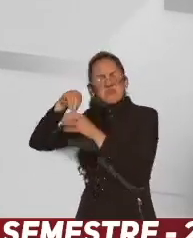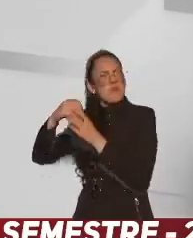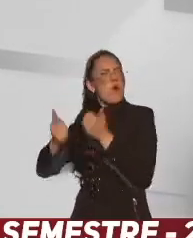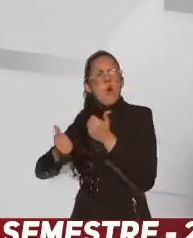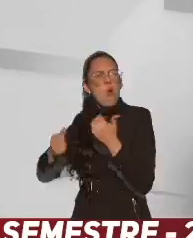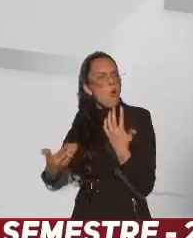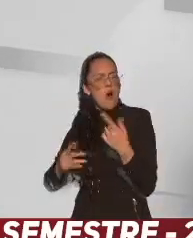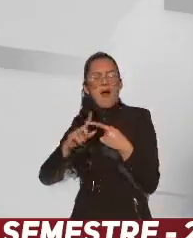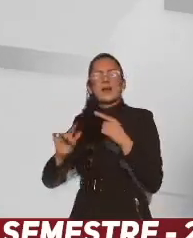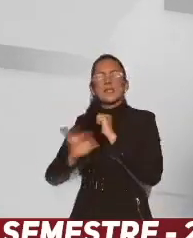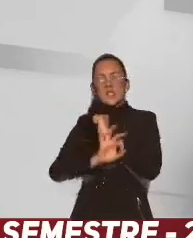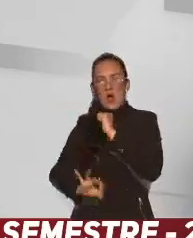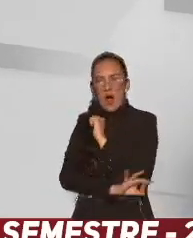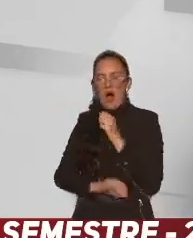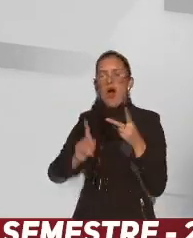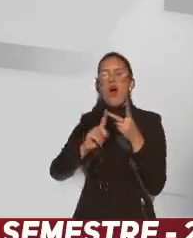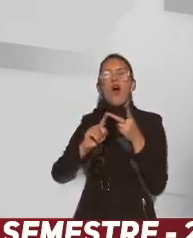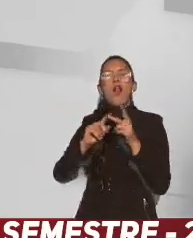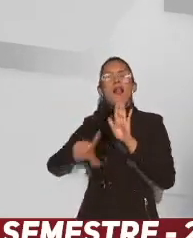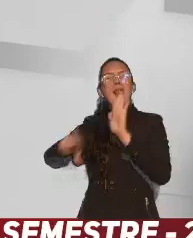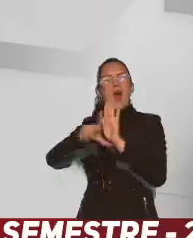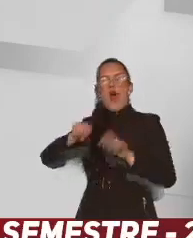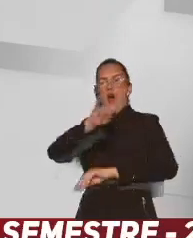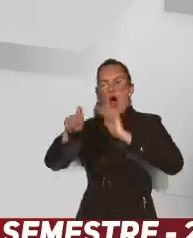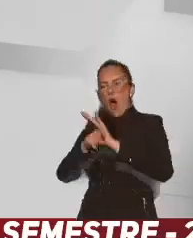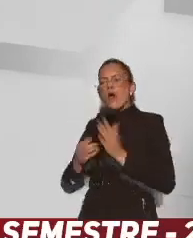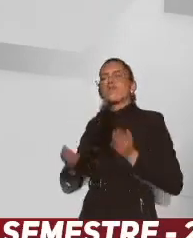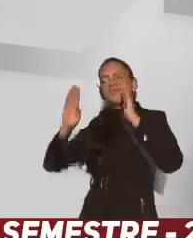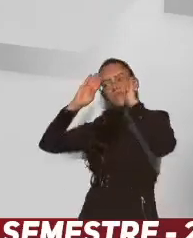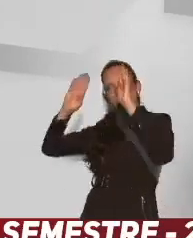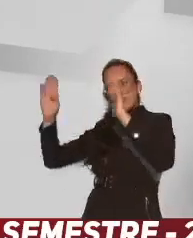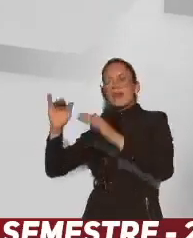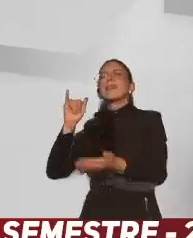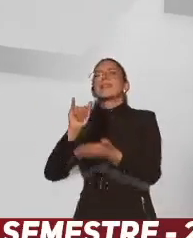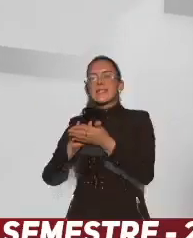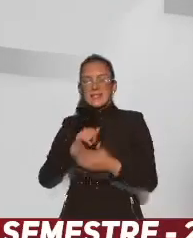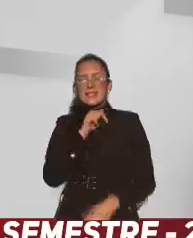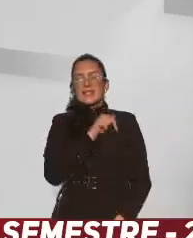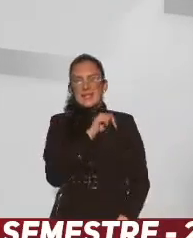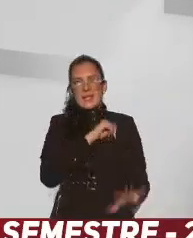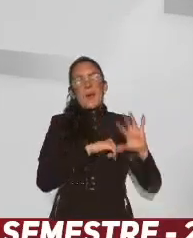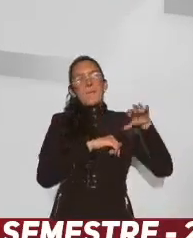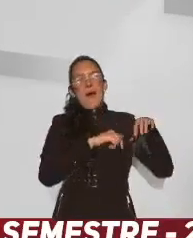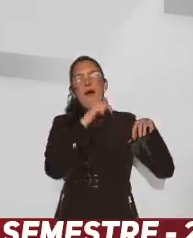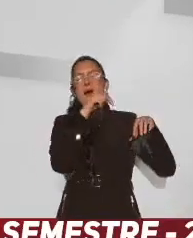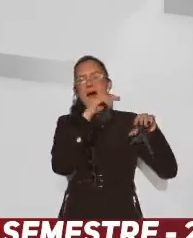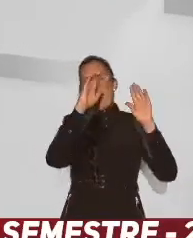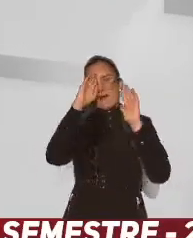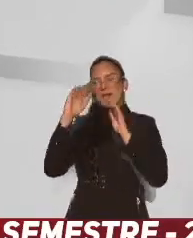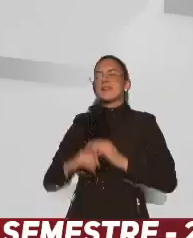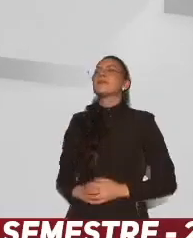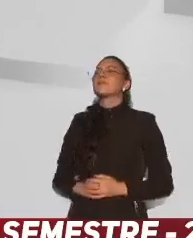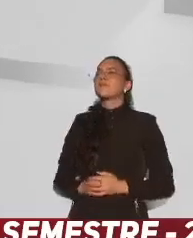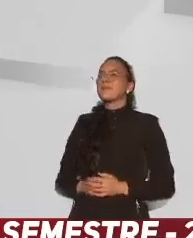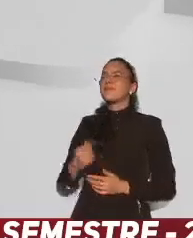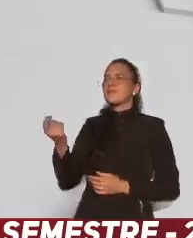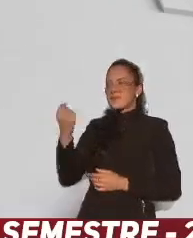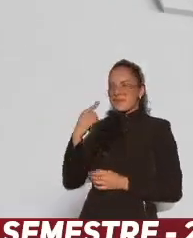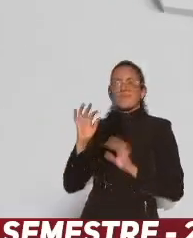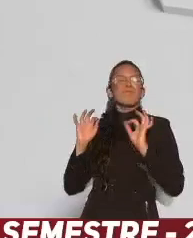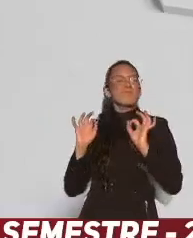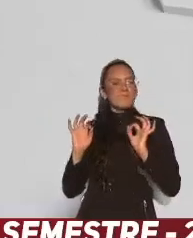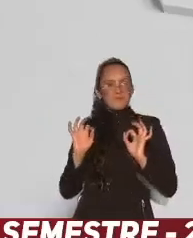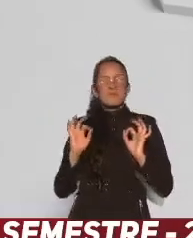y en la parte legal para todos y cada uno de nuestros soldados en estas unidades tácticas. Suelta la inquietud. Muchísimas gracias, señor